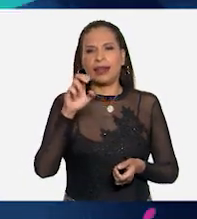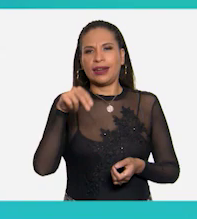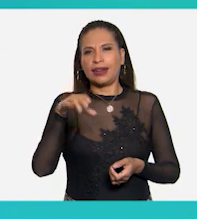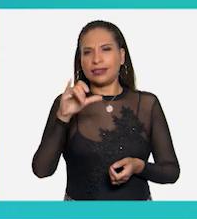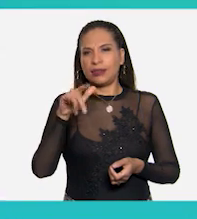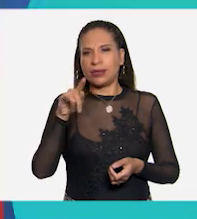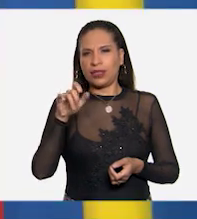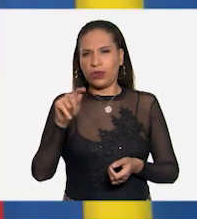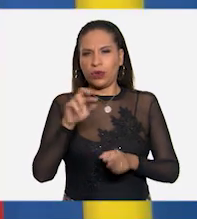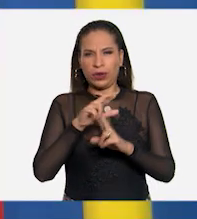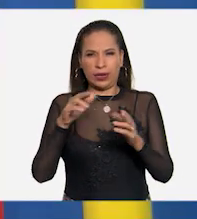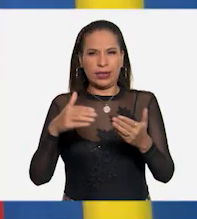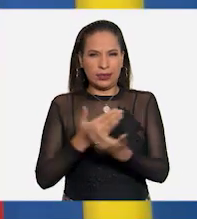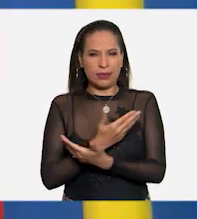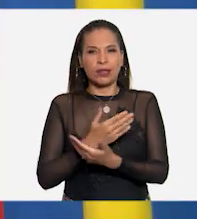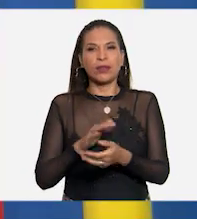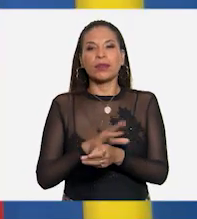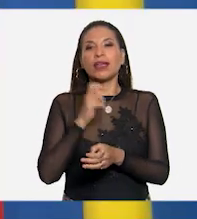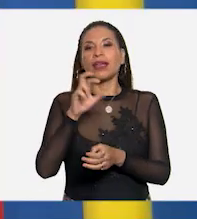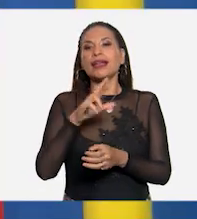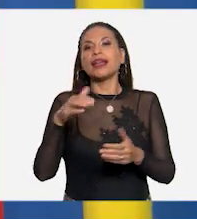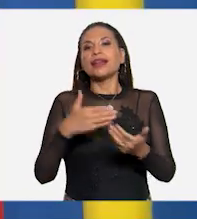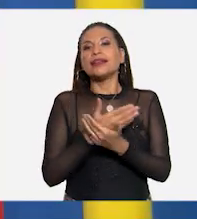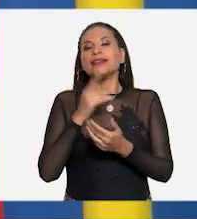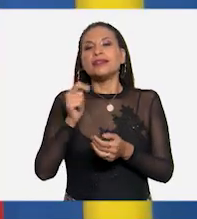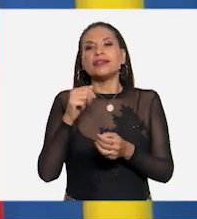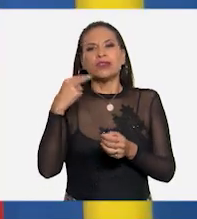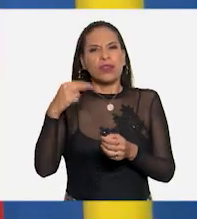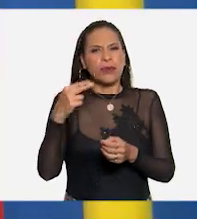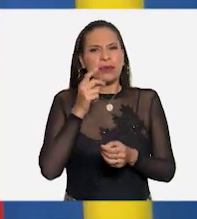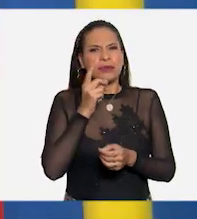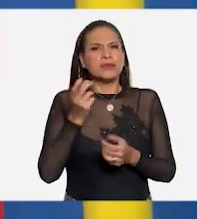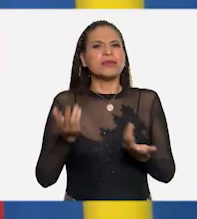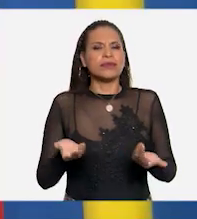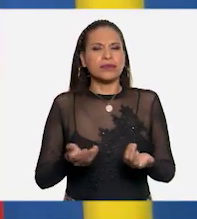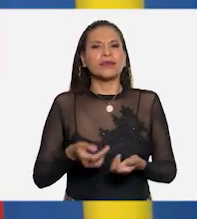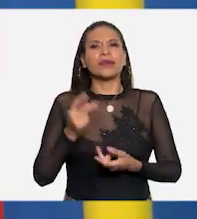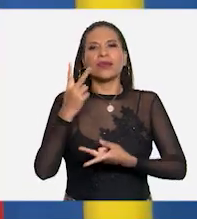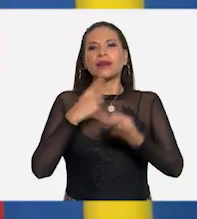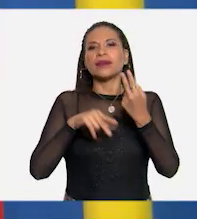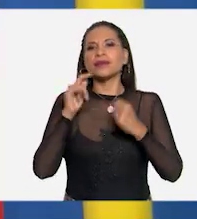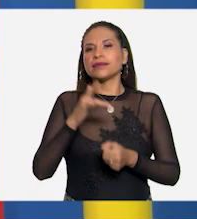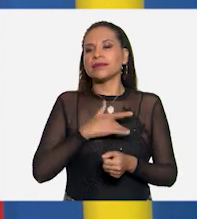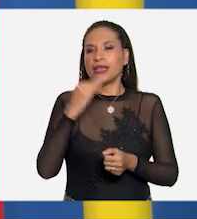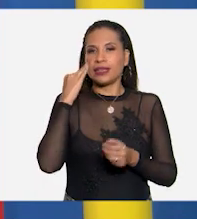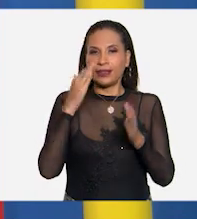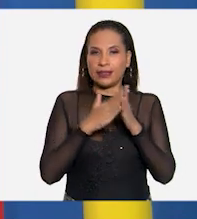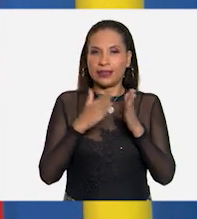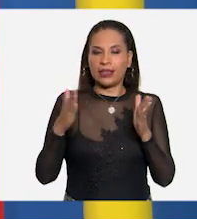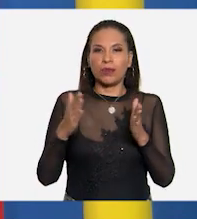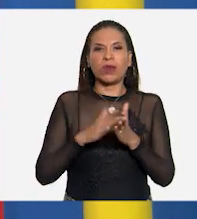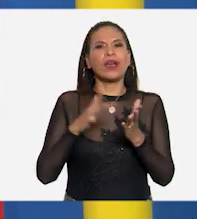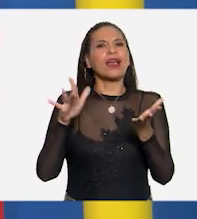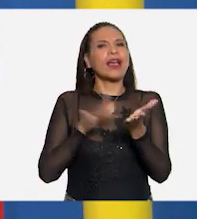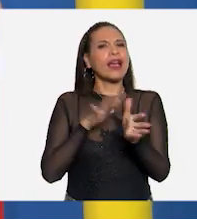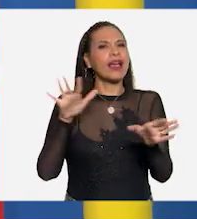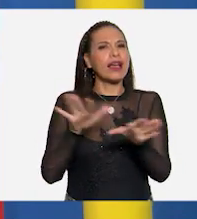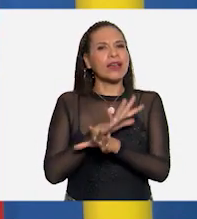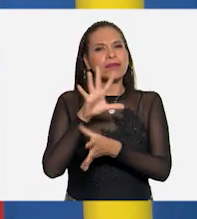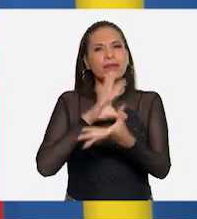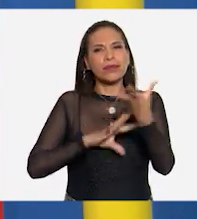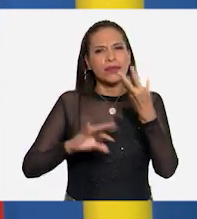Renacimiento. Efectivamente, el Renacimiento, como su nombre lo dice, se considera que fue una etapa de renovación,